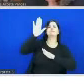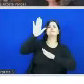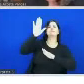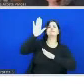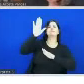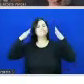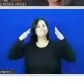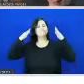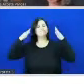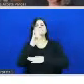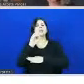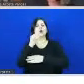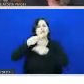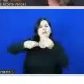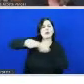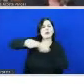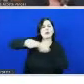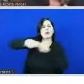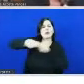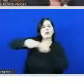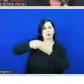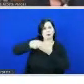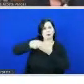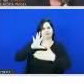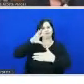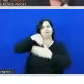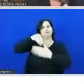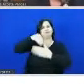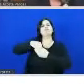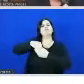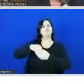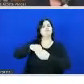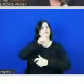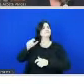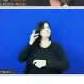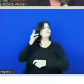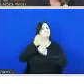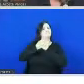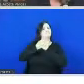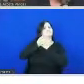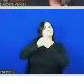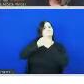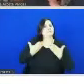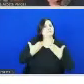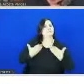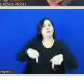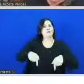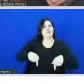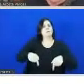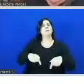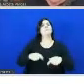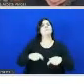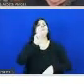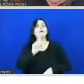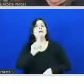son las mujeres las que están luchando por esa defensa de la vida. Pero cuando son expulsadas de sus territorios porque no pueden continuar defendiendo allí